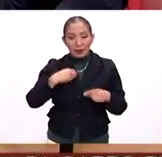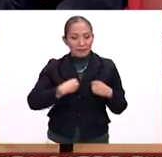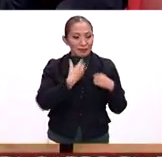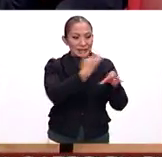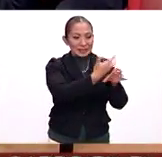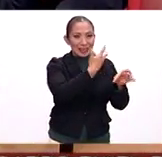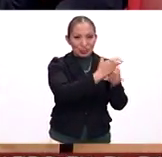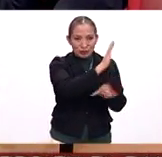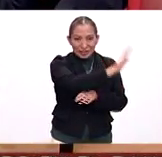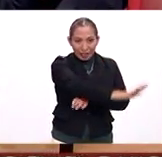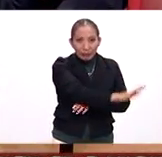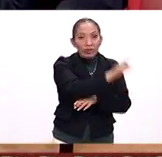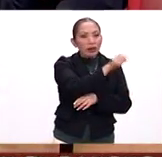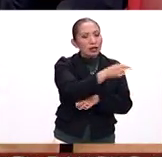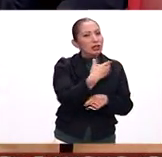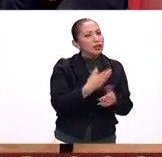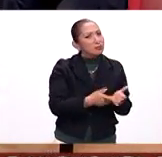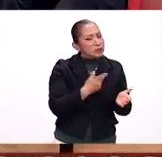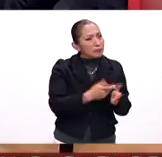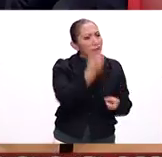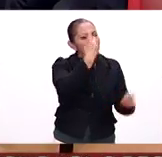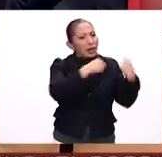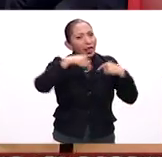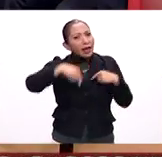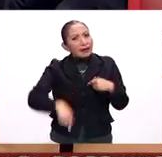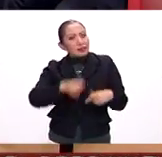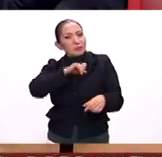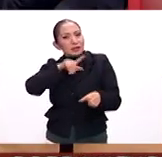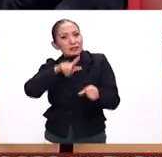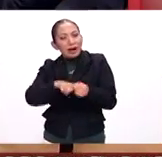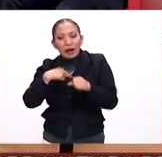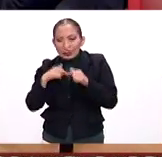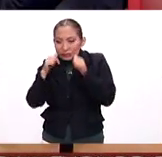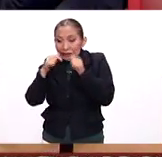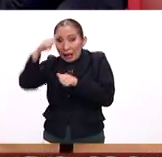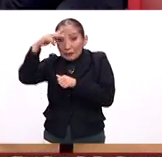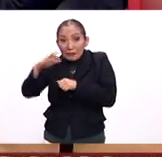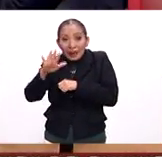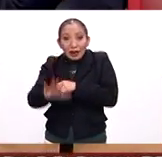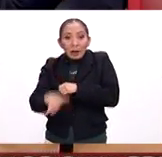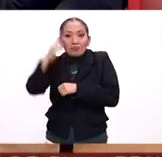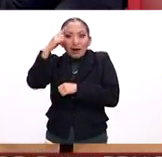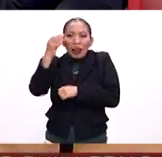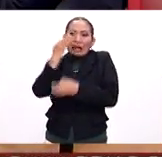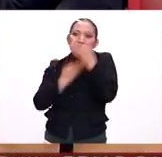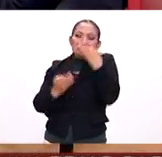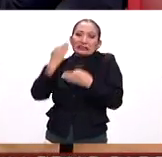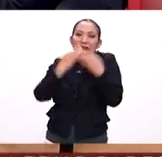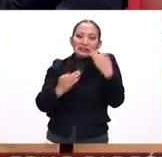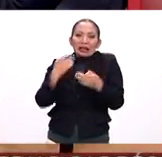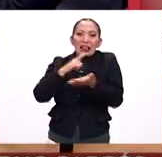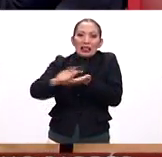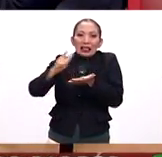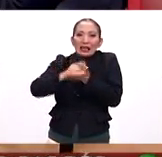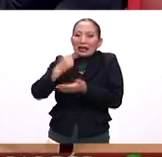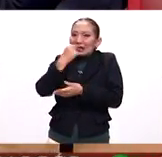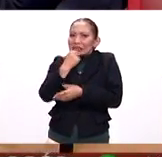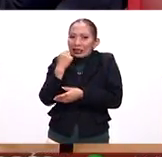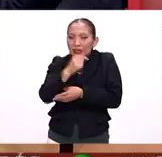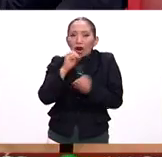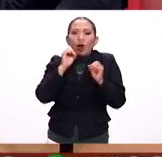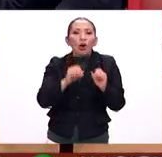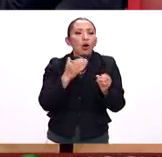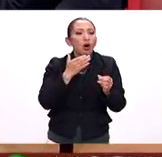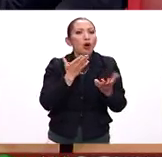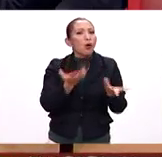Unidos, mexicanos que viven en Estados Unidos y que muchas veces vienen casi exclusivamente a México a hacerse limpieza bucal o